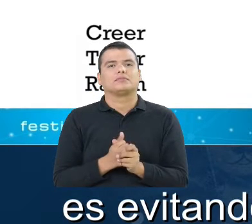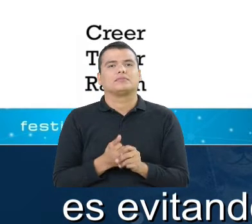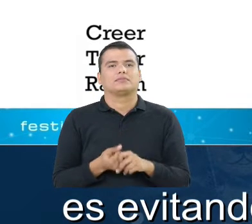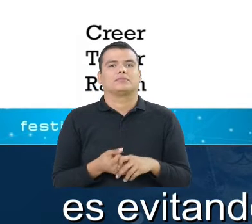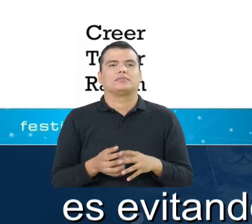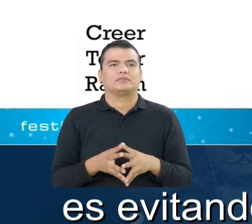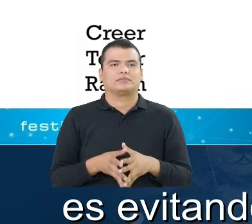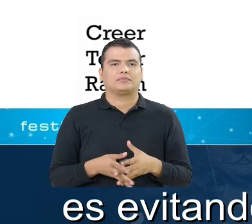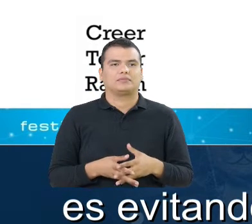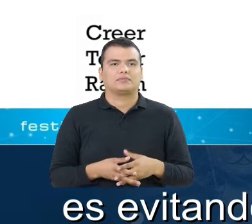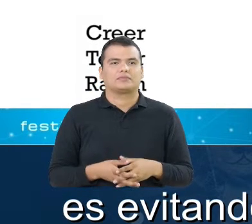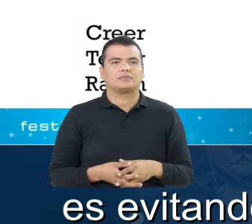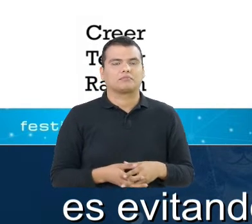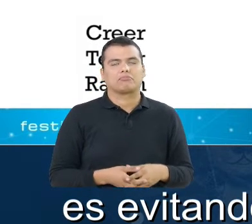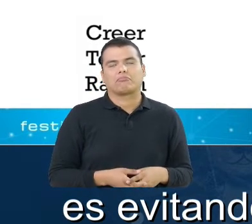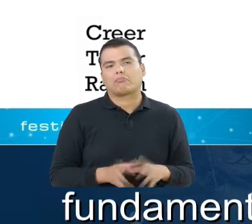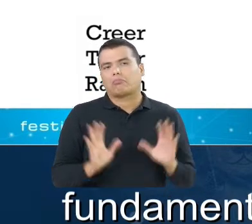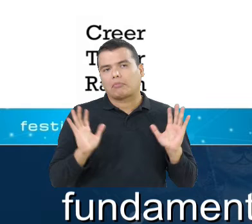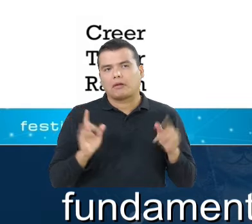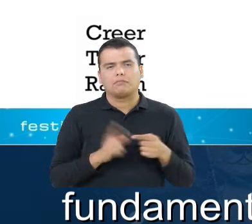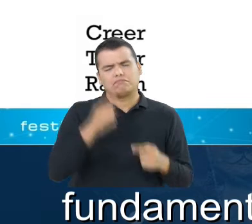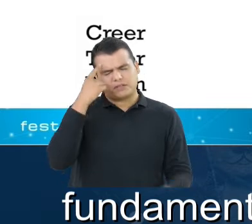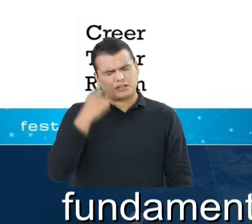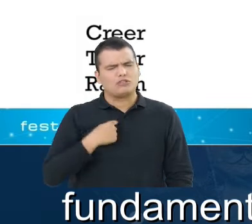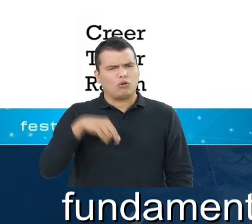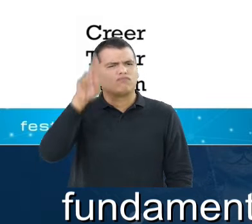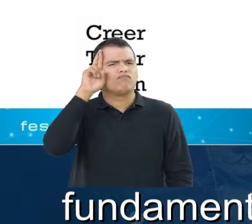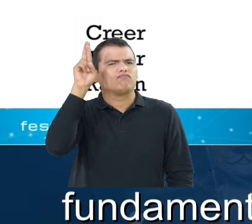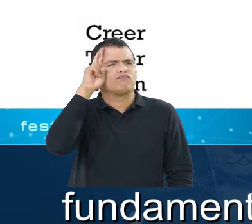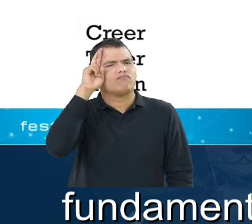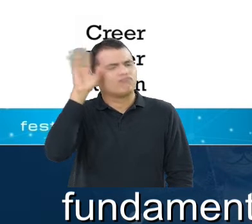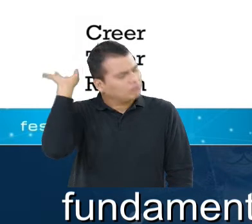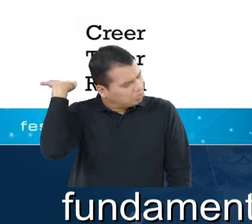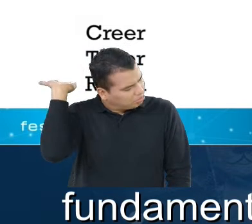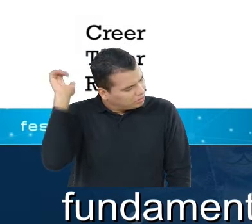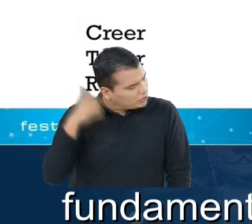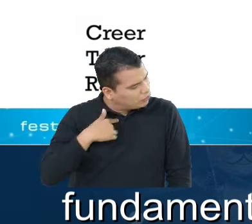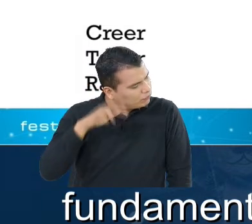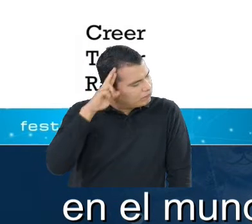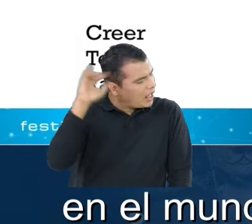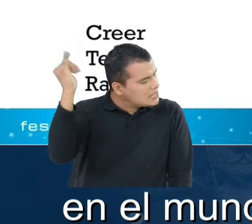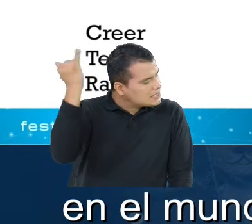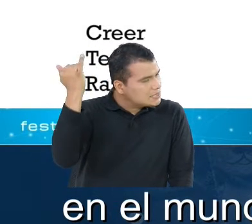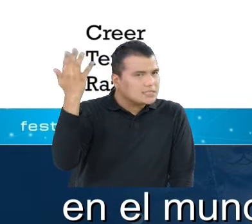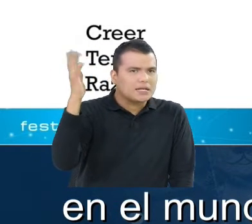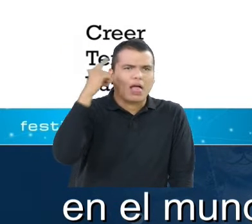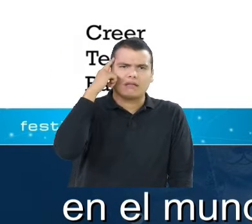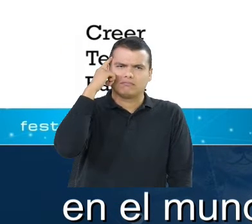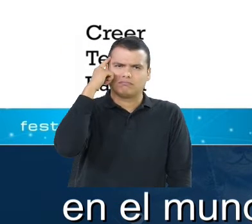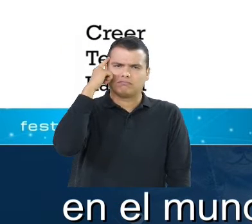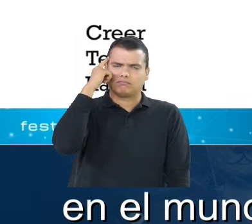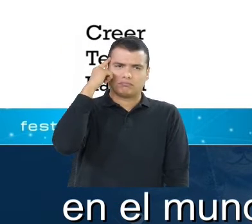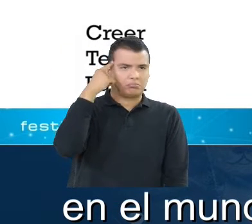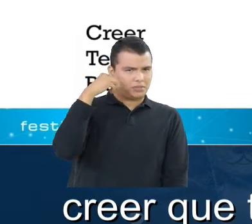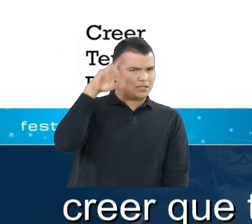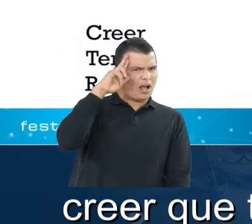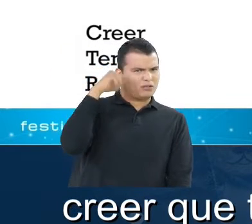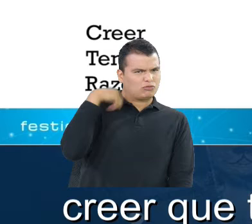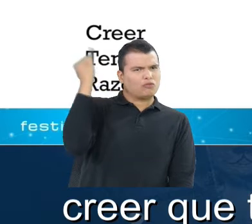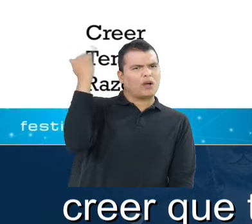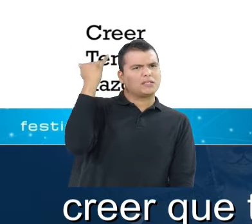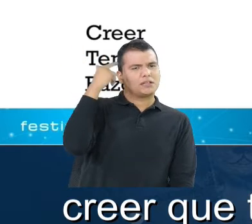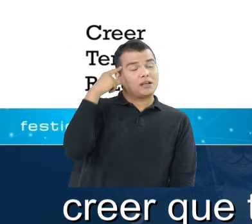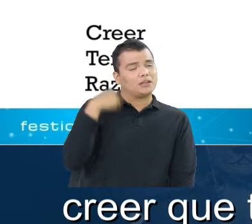mundo del emprendimiento. Primero, creer que tienes razón. ¿A qué me refiero creer que tienes razón? Uno siempre se enamora